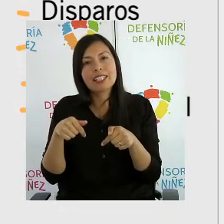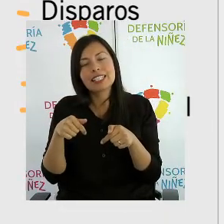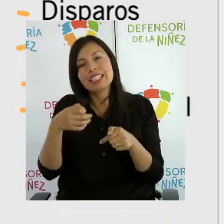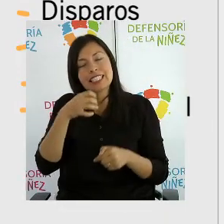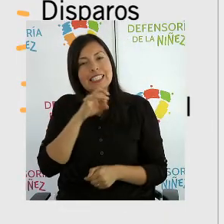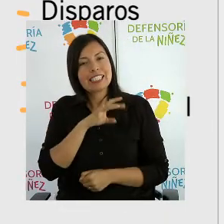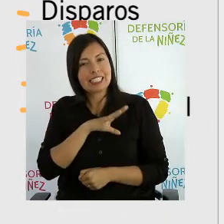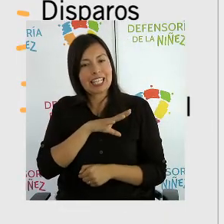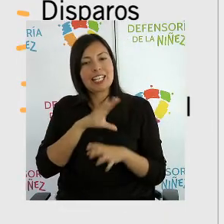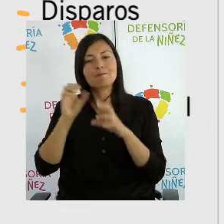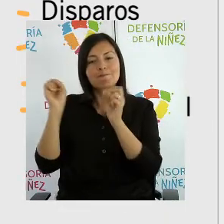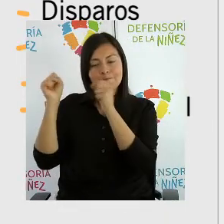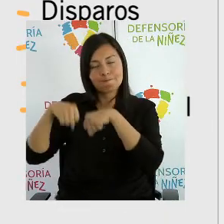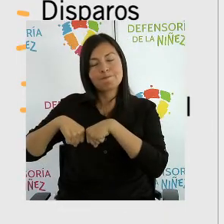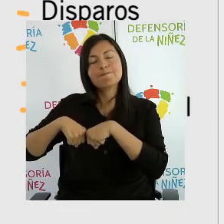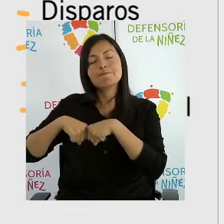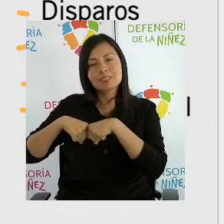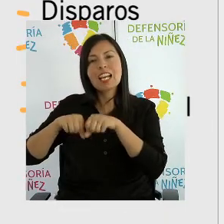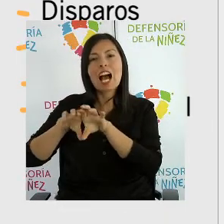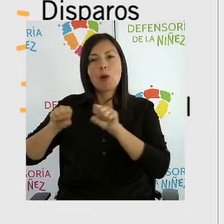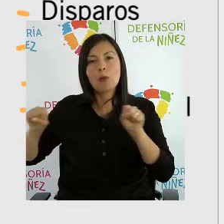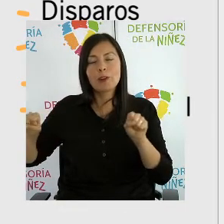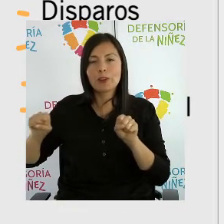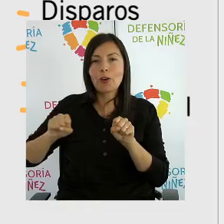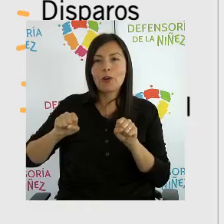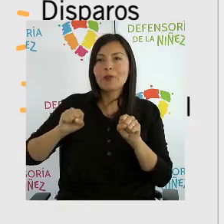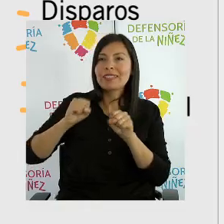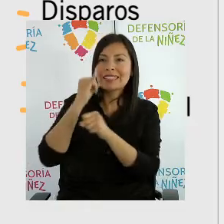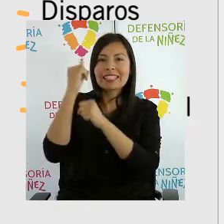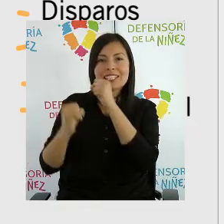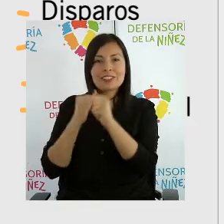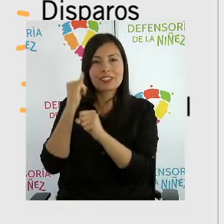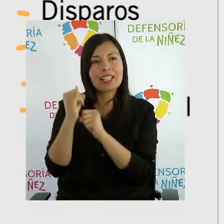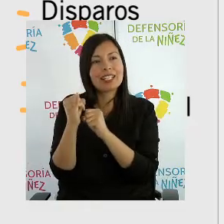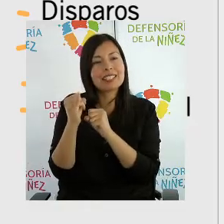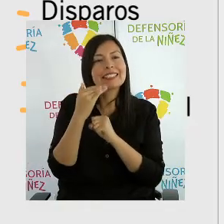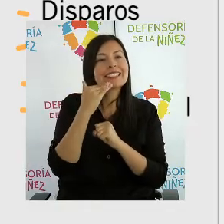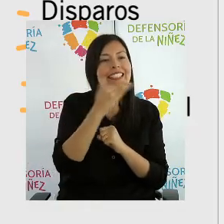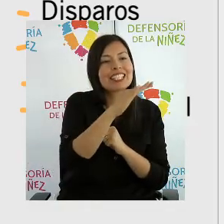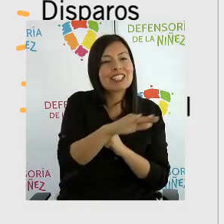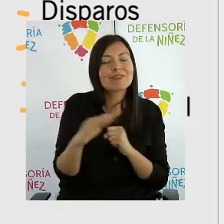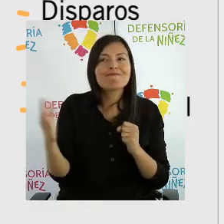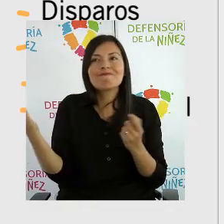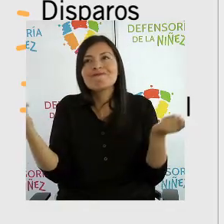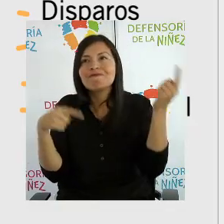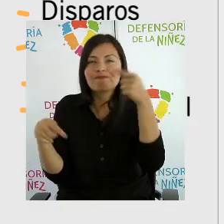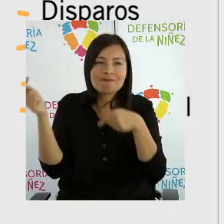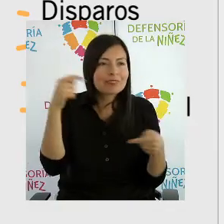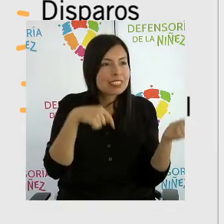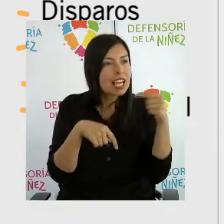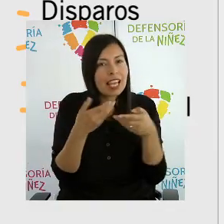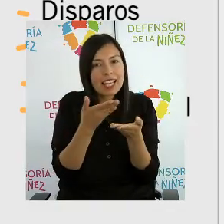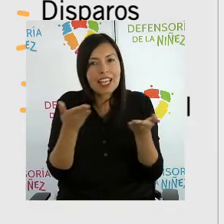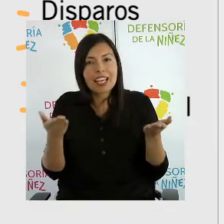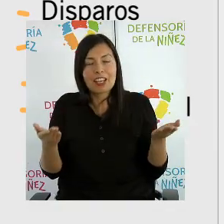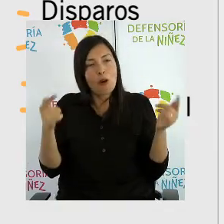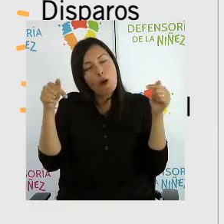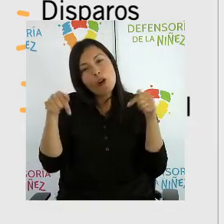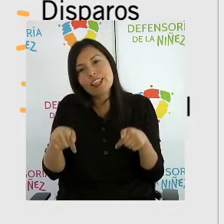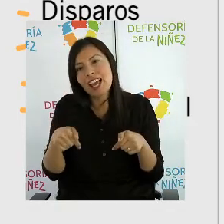este compromiso internacional, que nos permitiera haber tenido un espacio lleno de niños donde efectivamente ellos hubiesen sido los protagonistas de